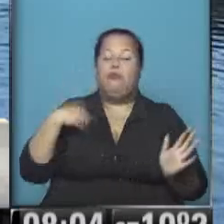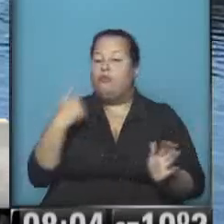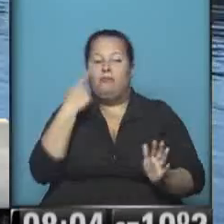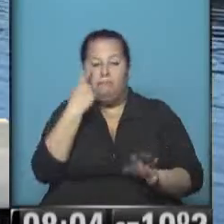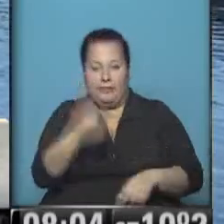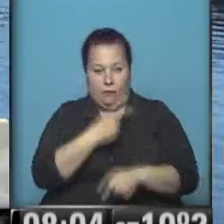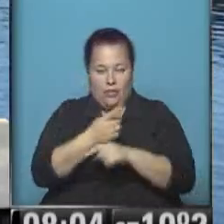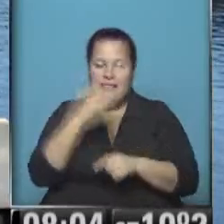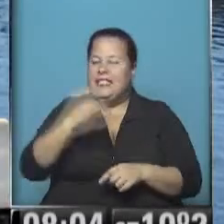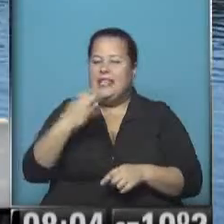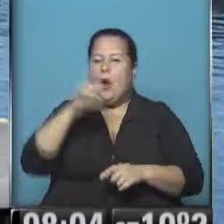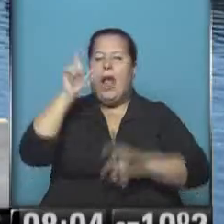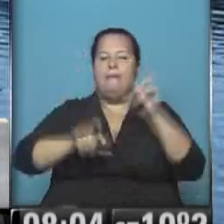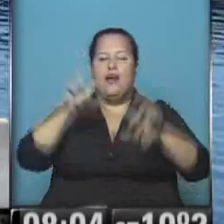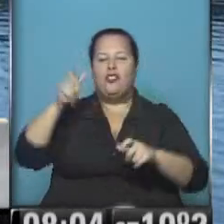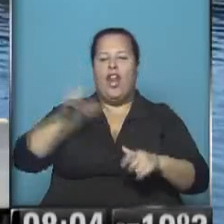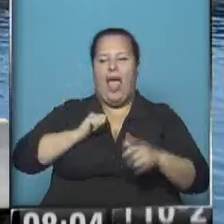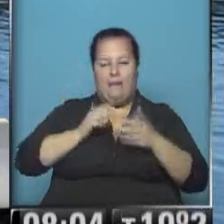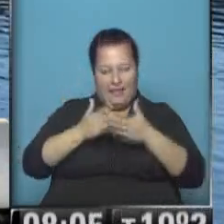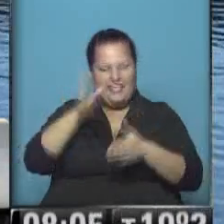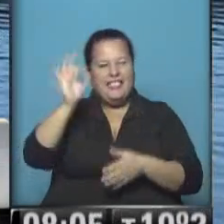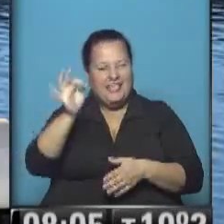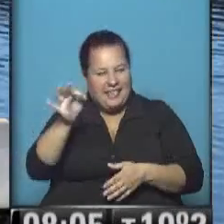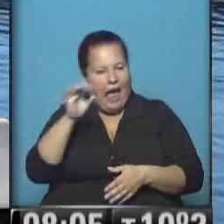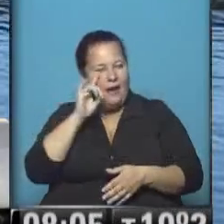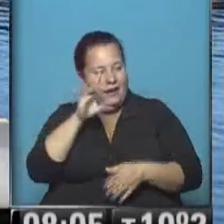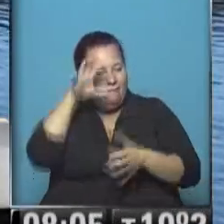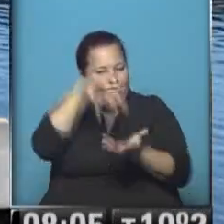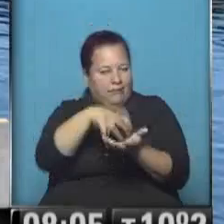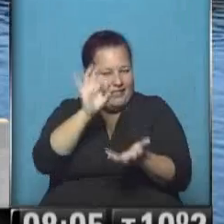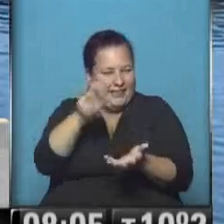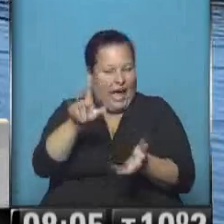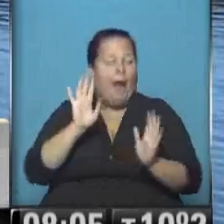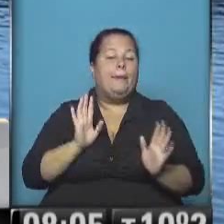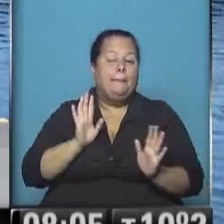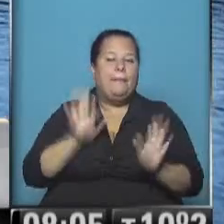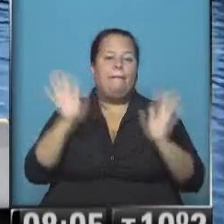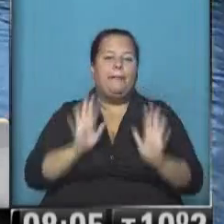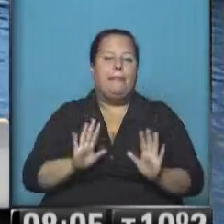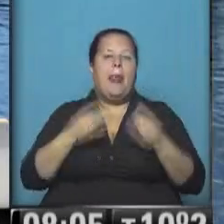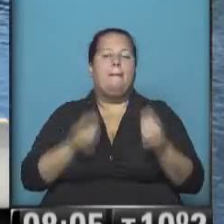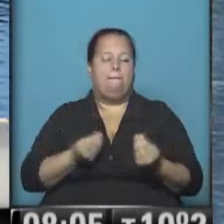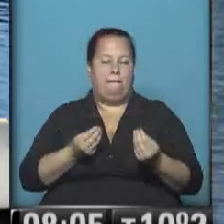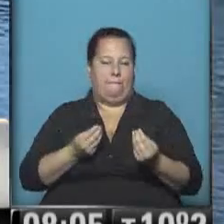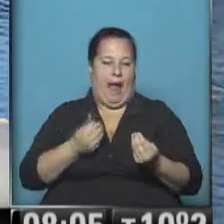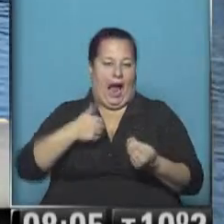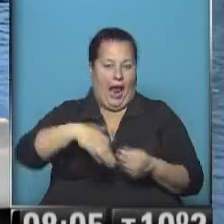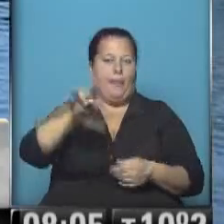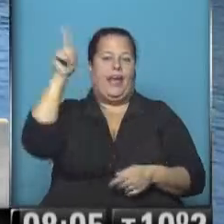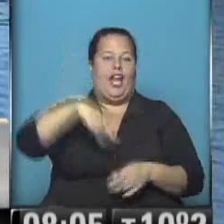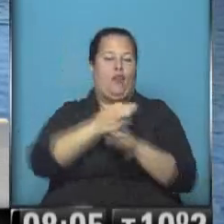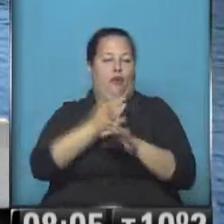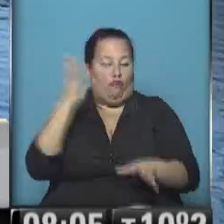no podemos verla probablemente el personal de prefectura cepa la tenga ubicada y esté preparado como para que lleguen los